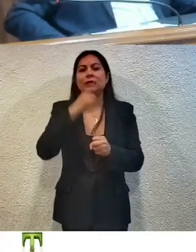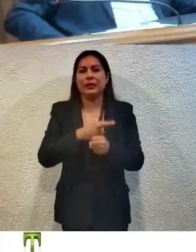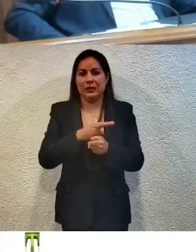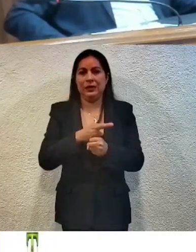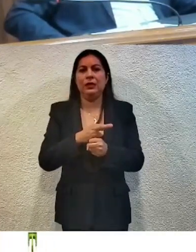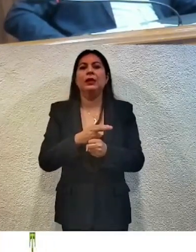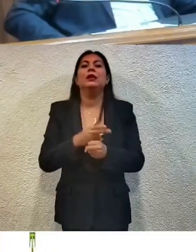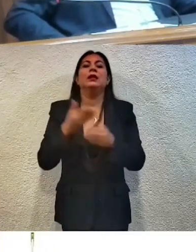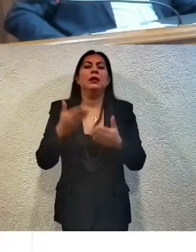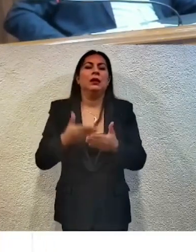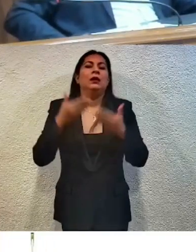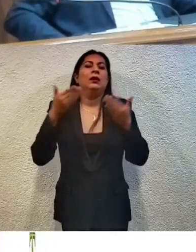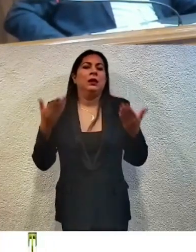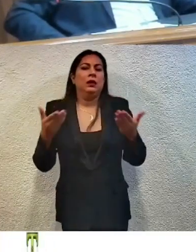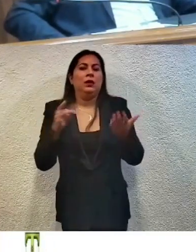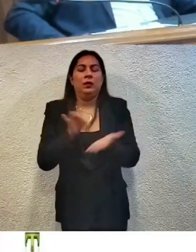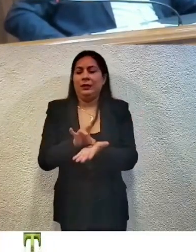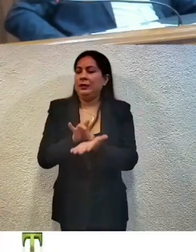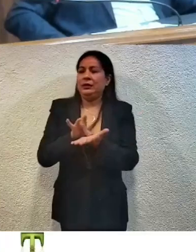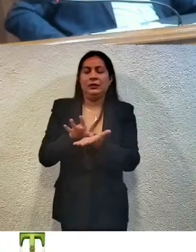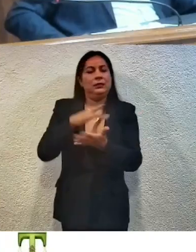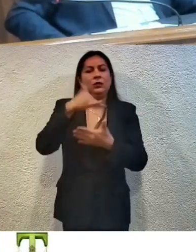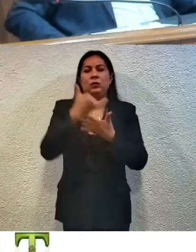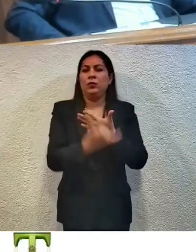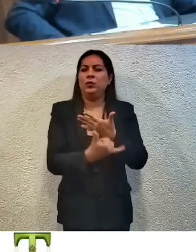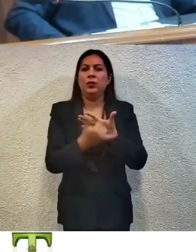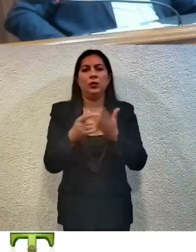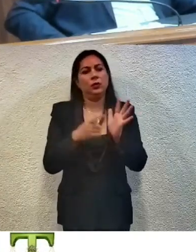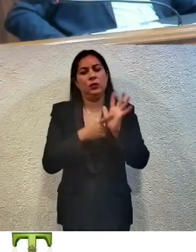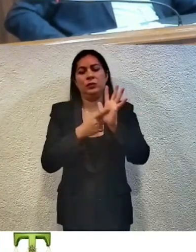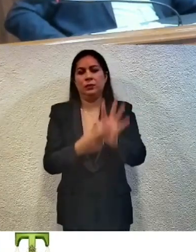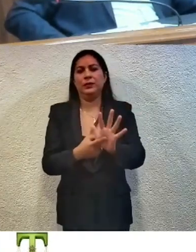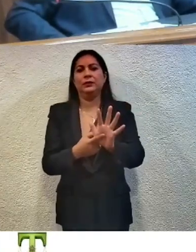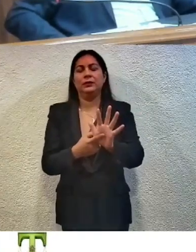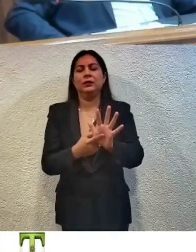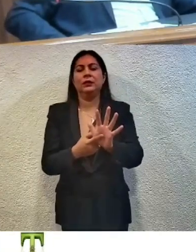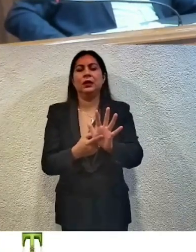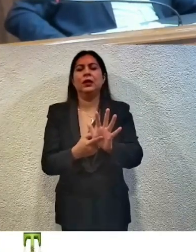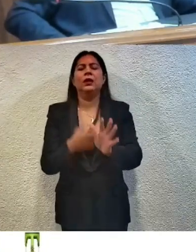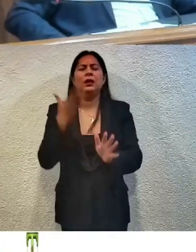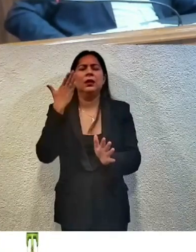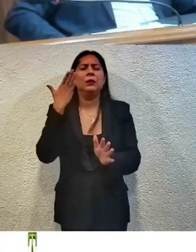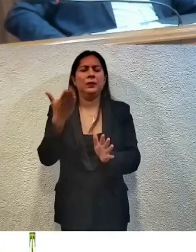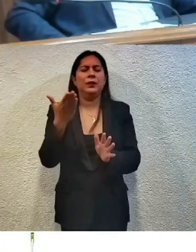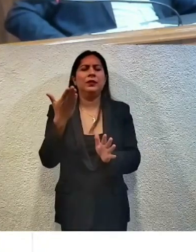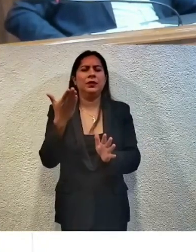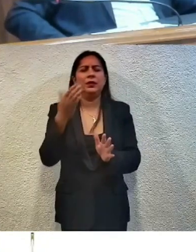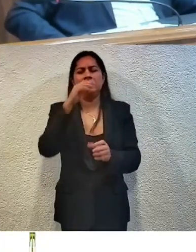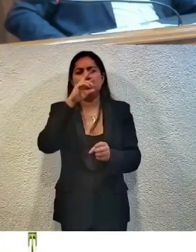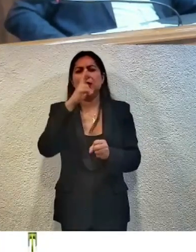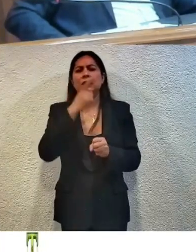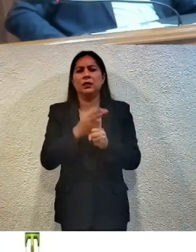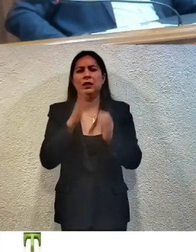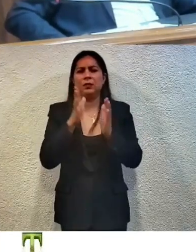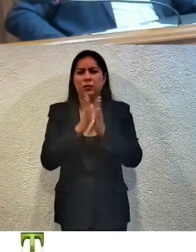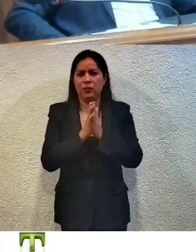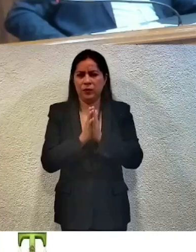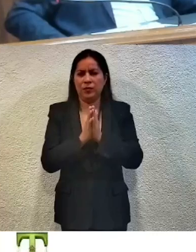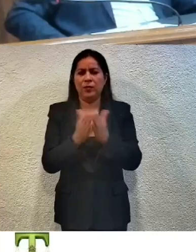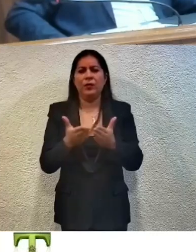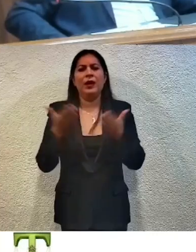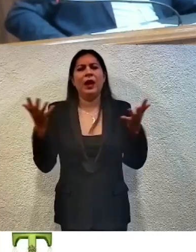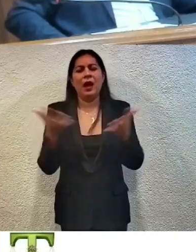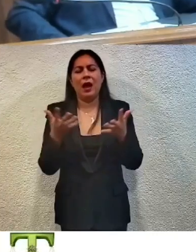En consecuencia, he rechazado el proyecto presentado. Le solicitaría, secretaria, por favor,